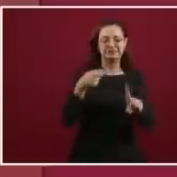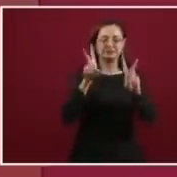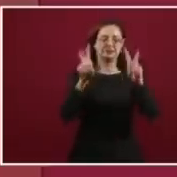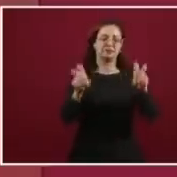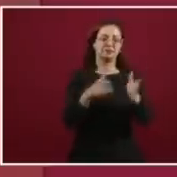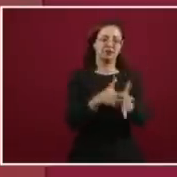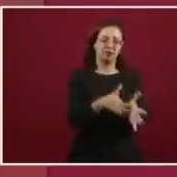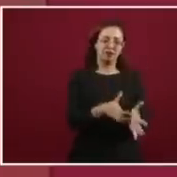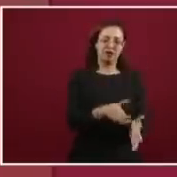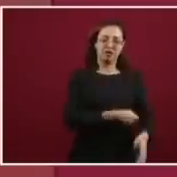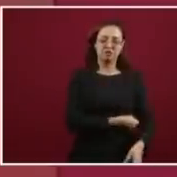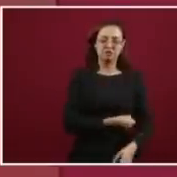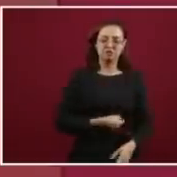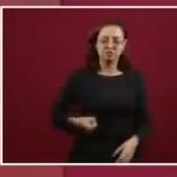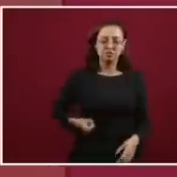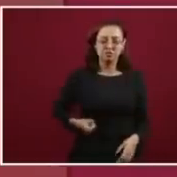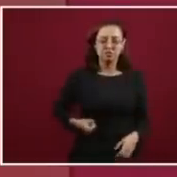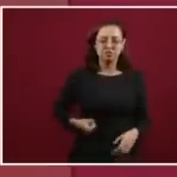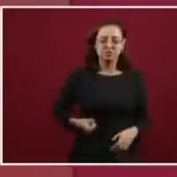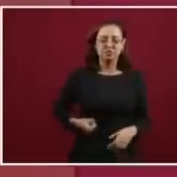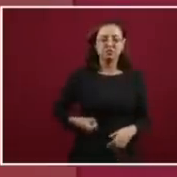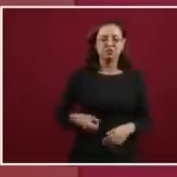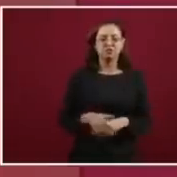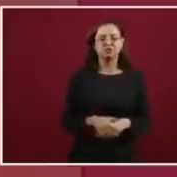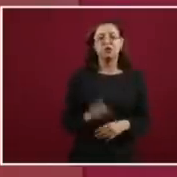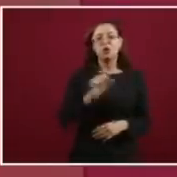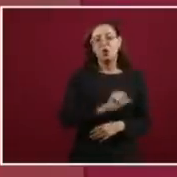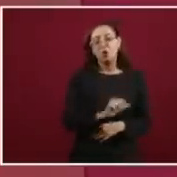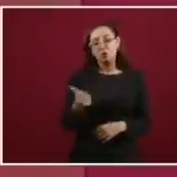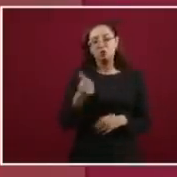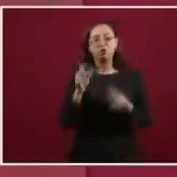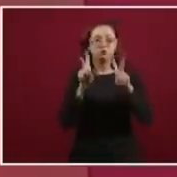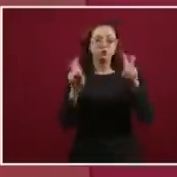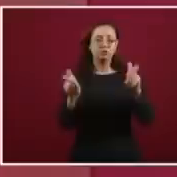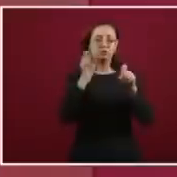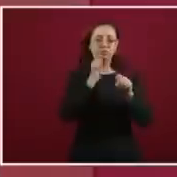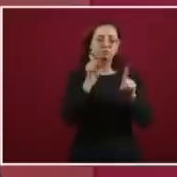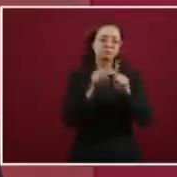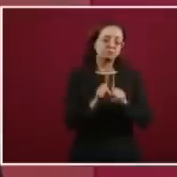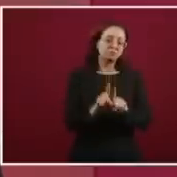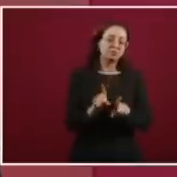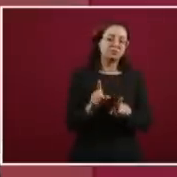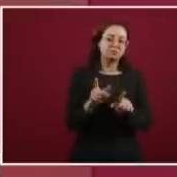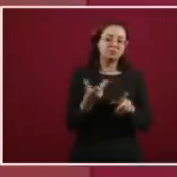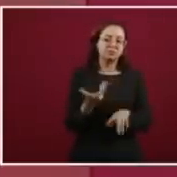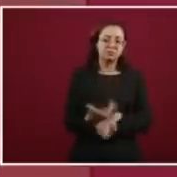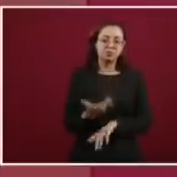y luego otra cuestión que es interesante para la izquierda